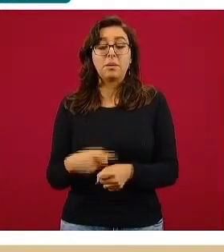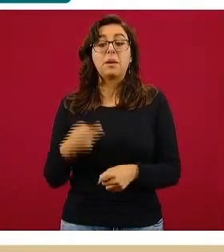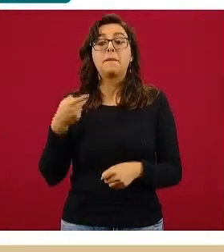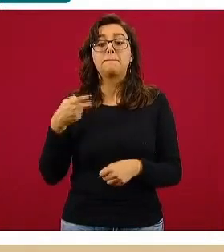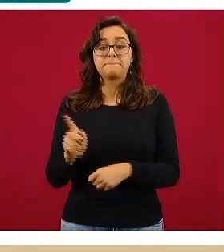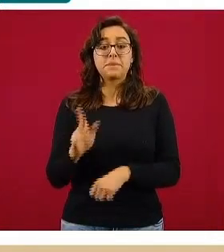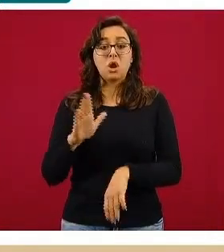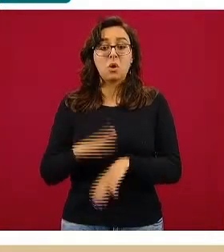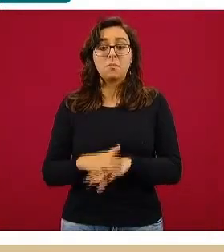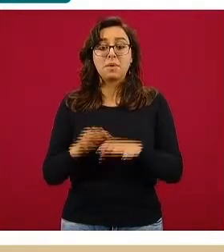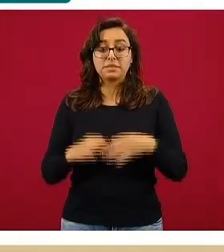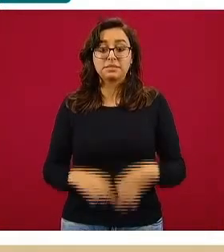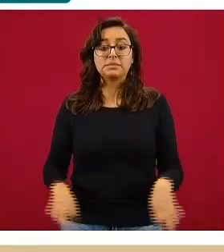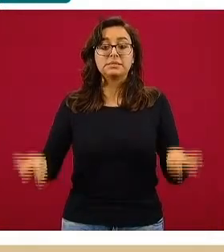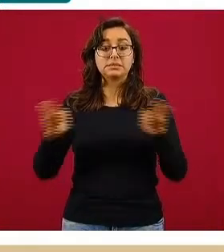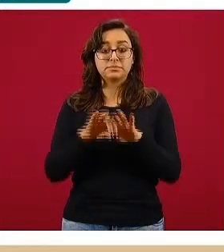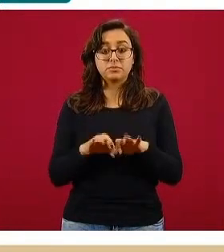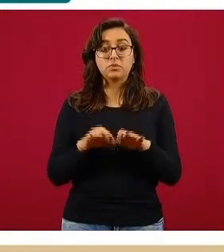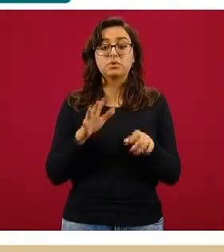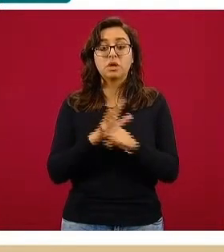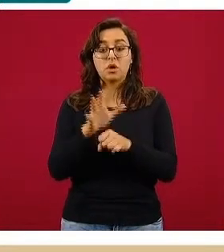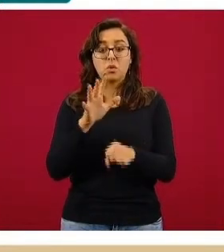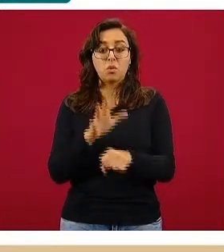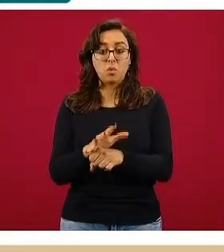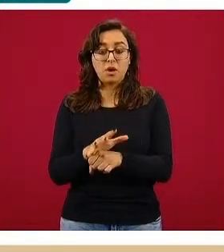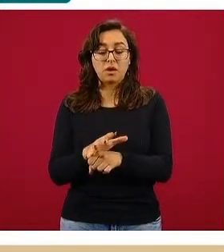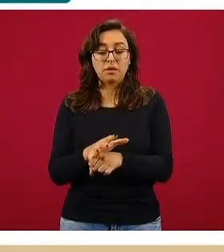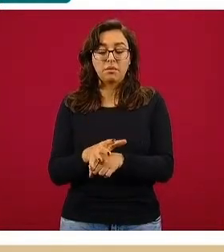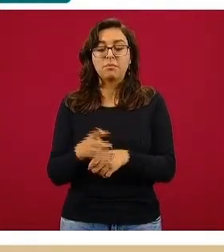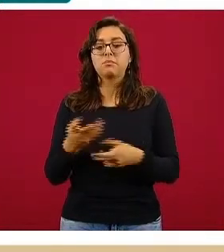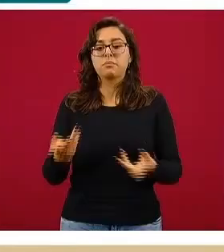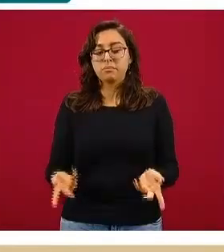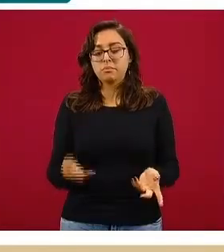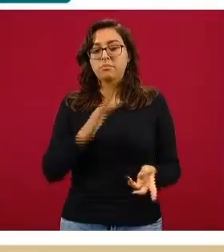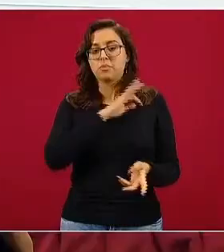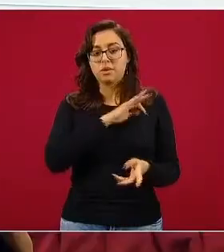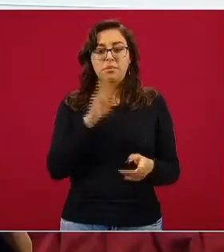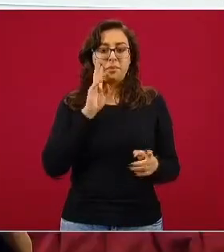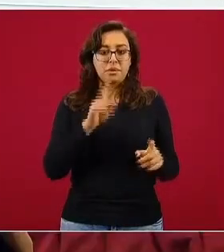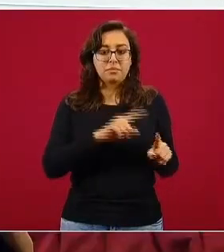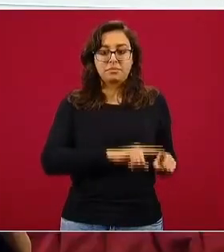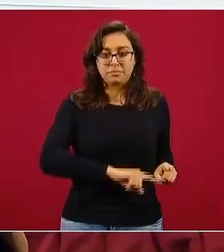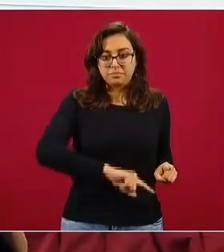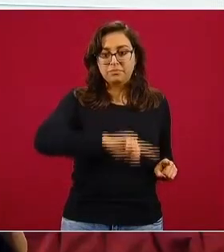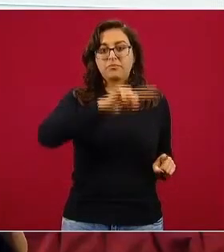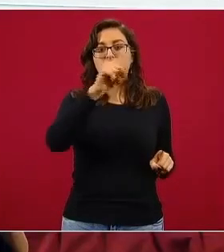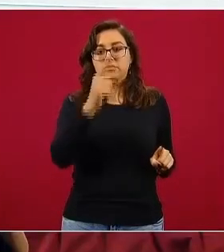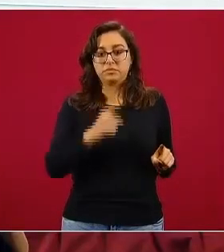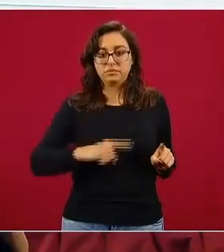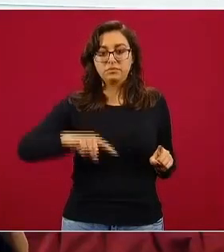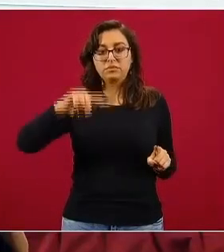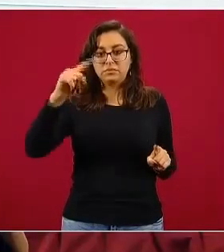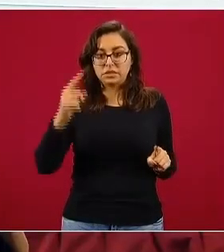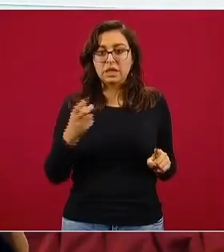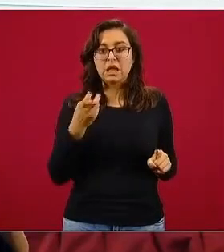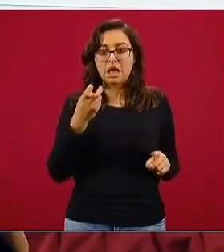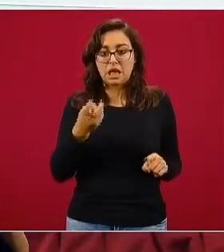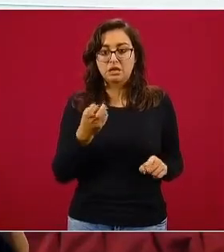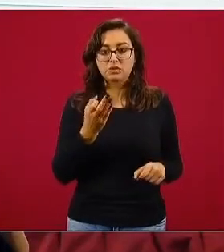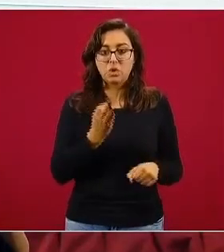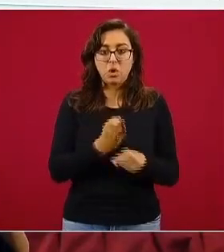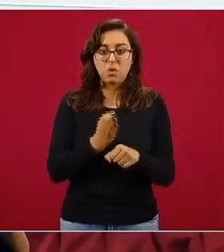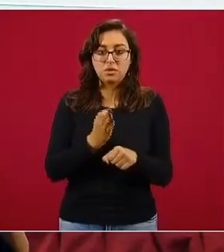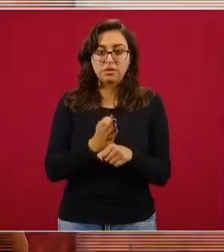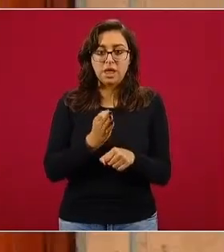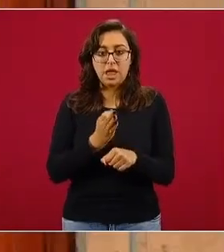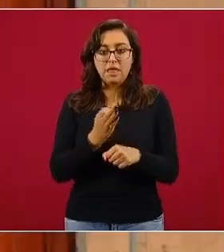de la gráfica de la curva de casos estimados es poder ver su comportamiento y sus tendencias, y es lo que vemos o revisamos